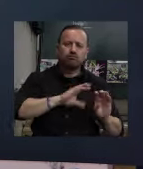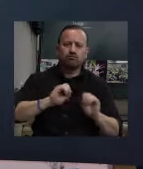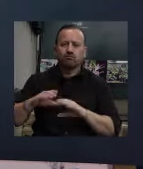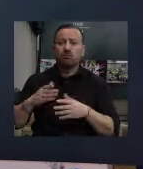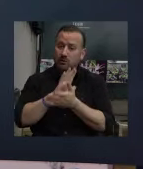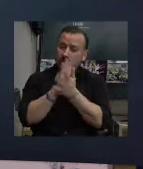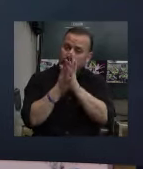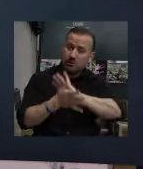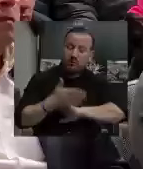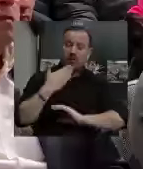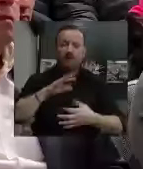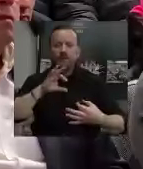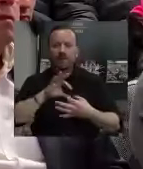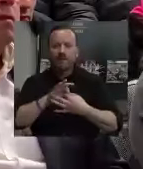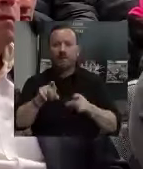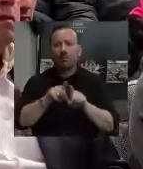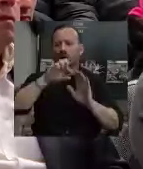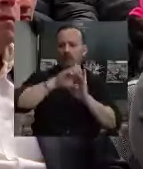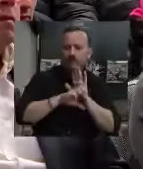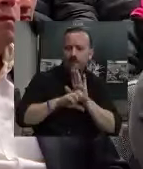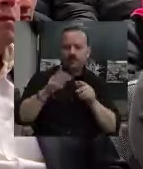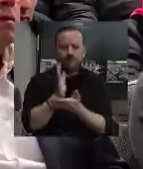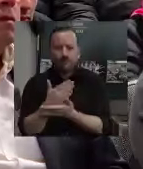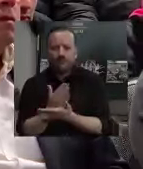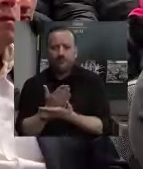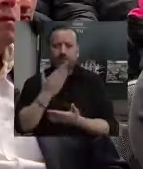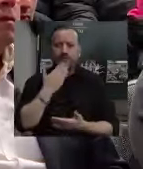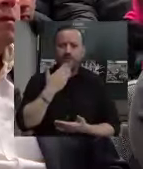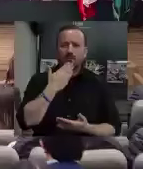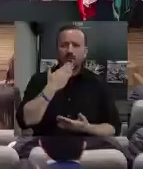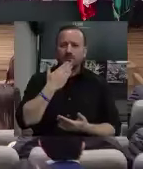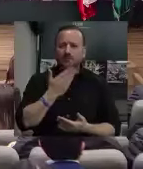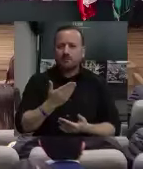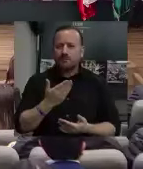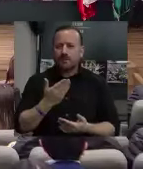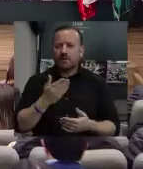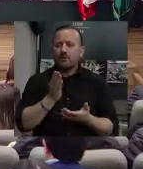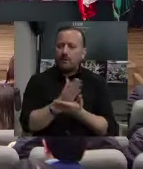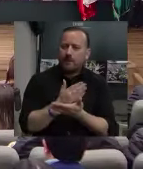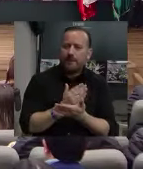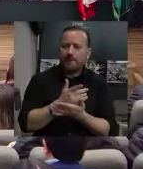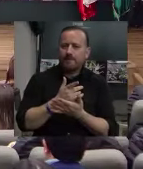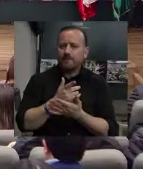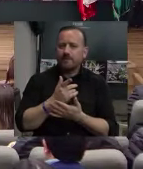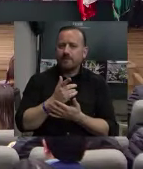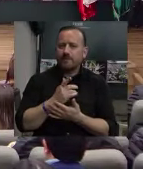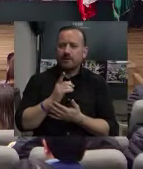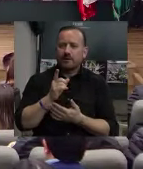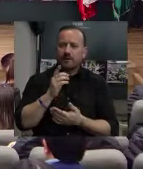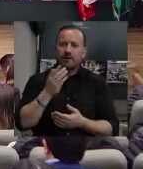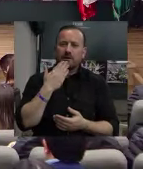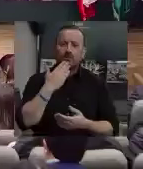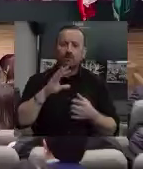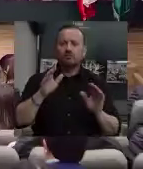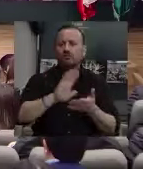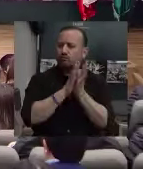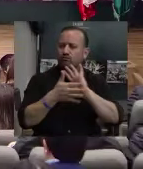Además está muy conectado con nuestros proyectos estratégicos y por supuesto con los planes que que del derivan a todo